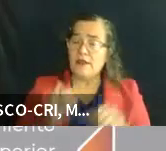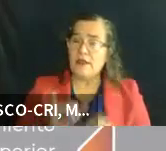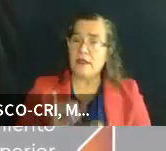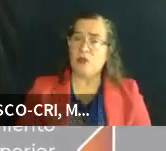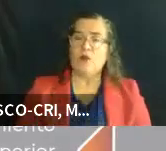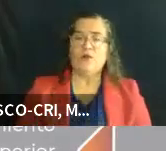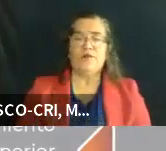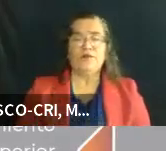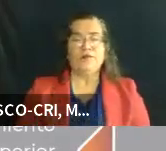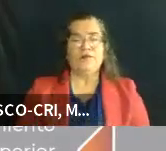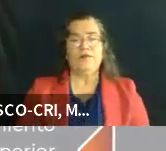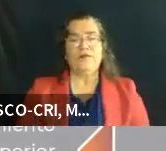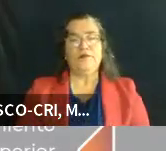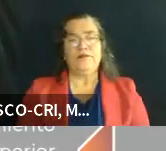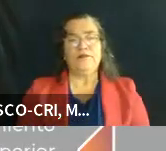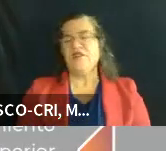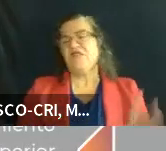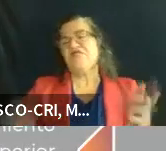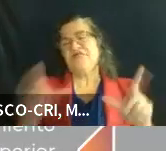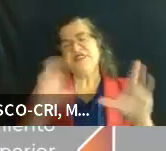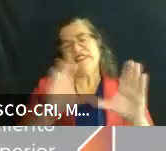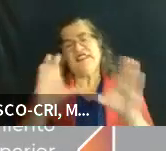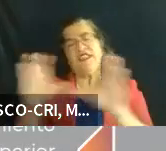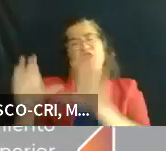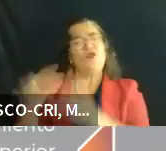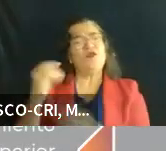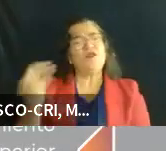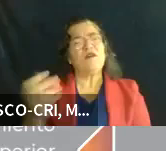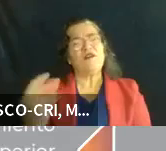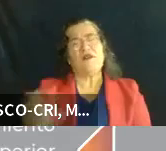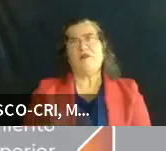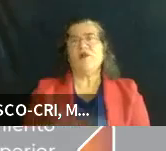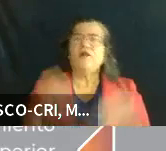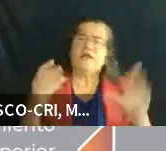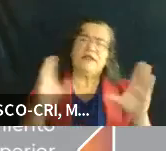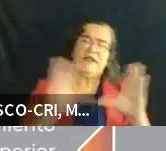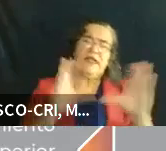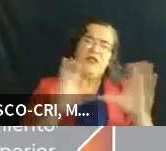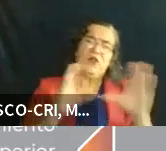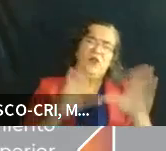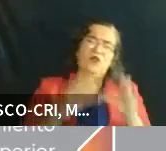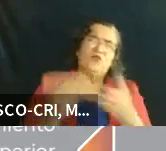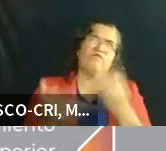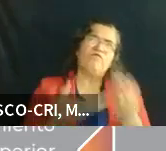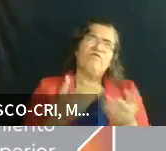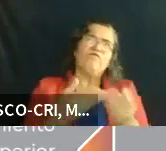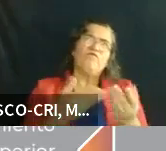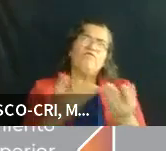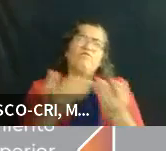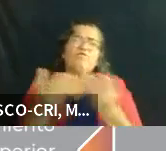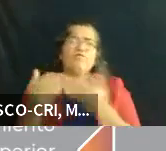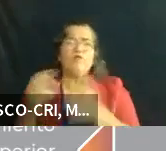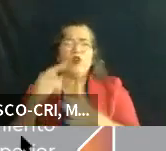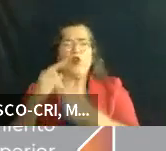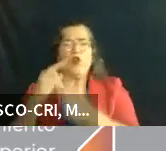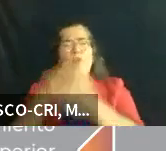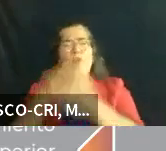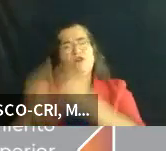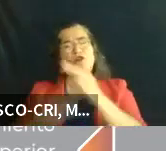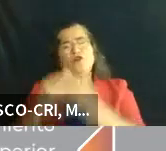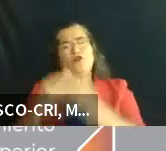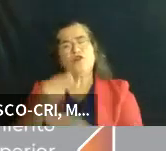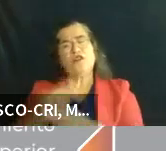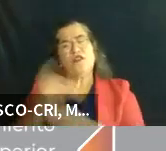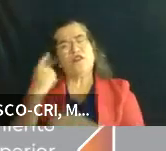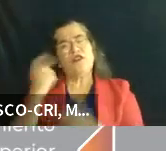El reconocimiento de títulos, y yendo un poco más rápido, nos remite a la Convención Mundial de Reconocimiento